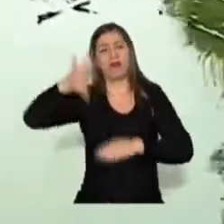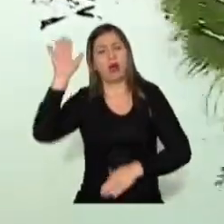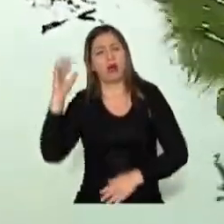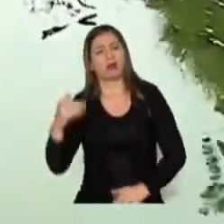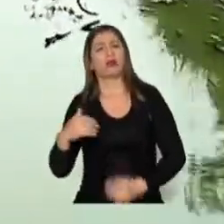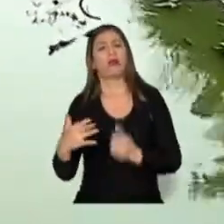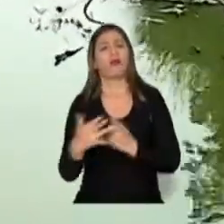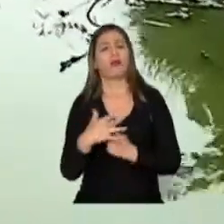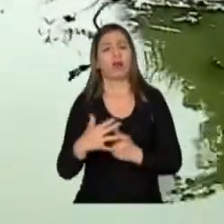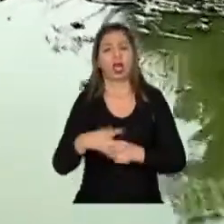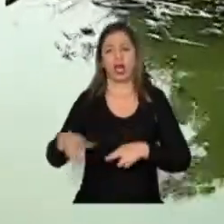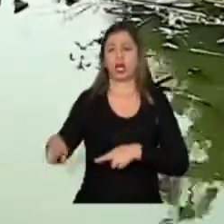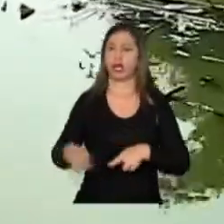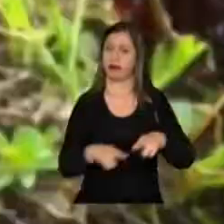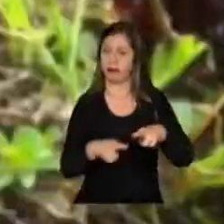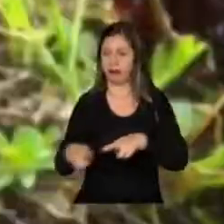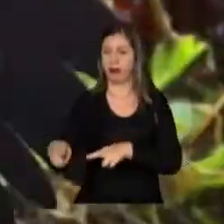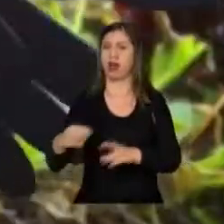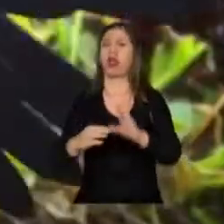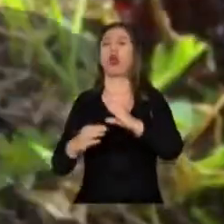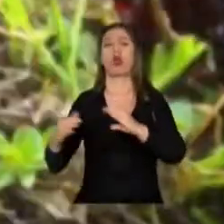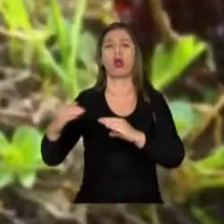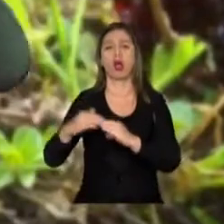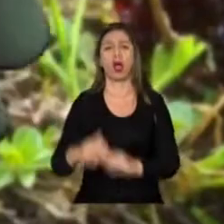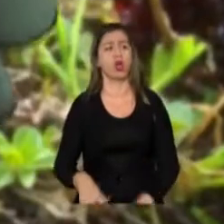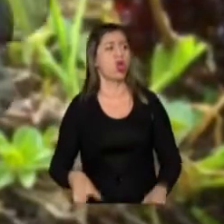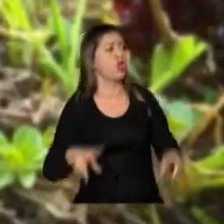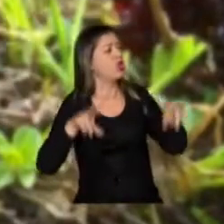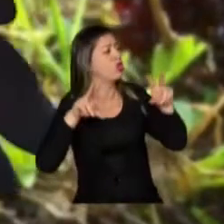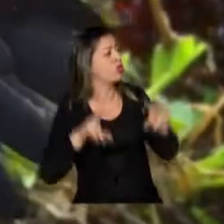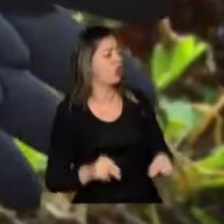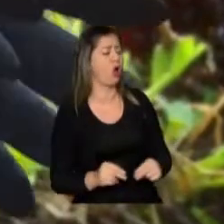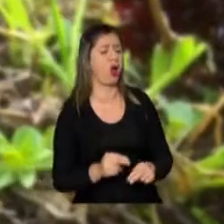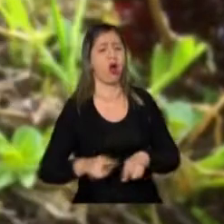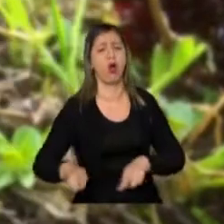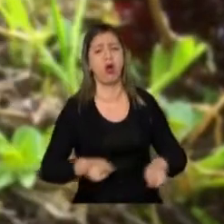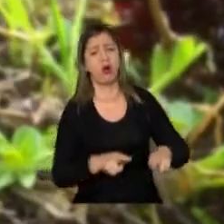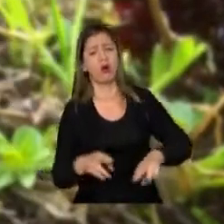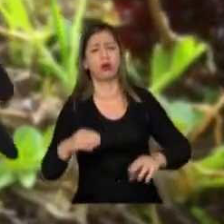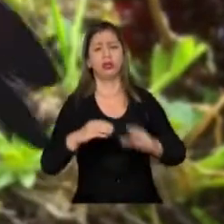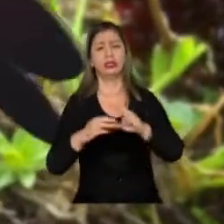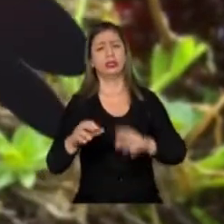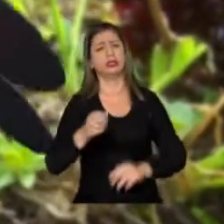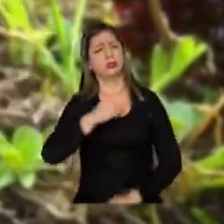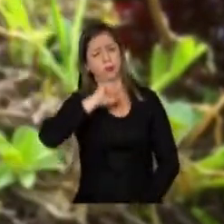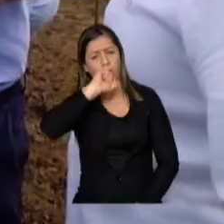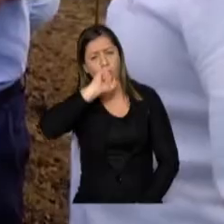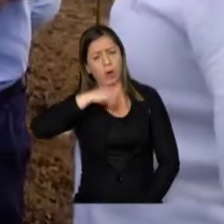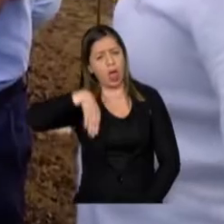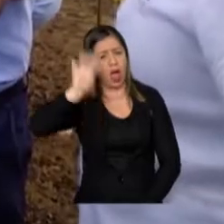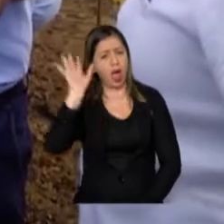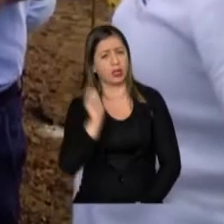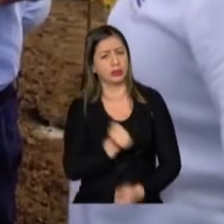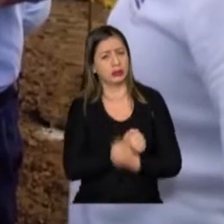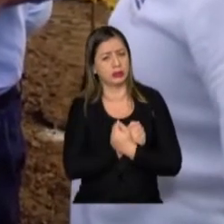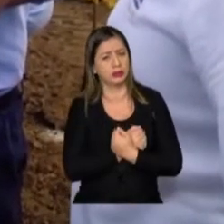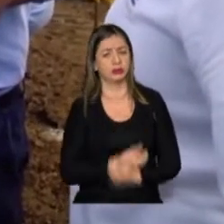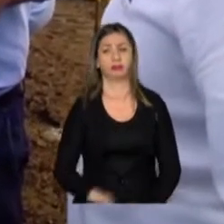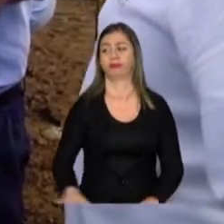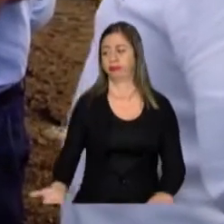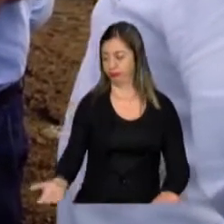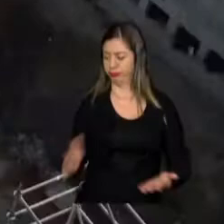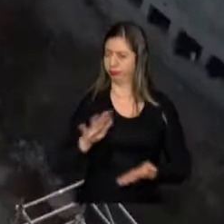es nuestro río Cauca. ¡No! ¡El río Cauca no! ¡Es mi favorito! No te